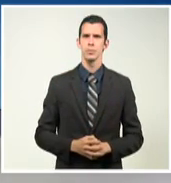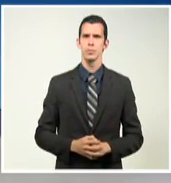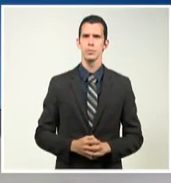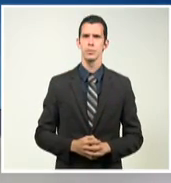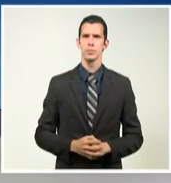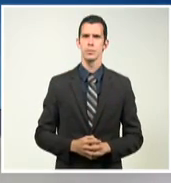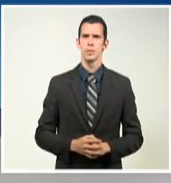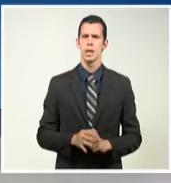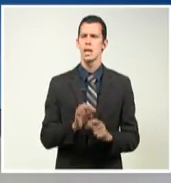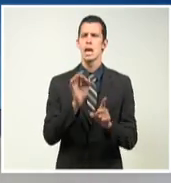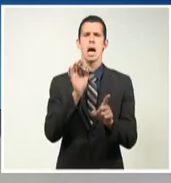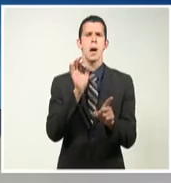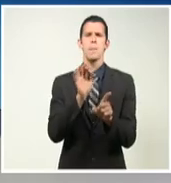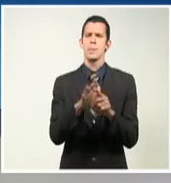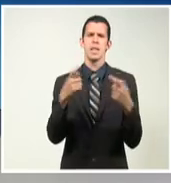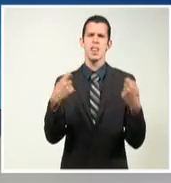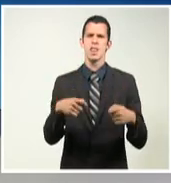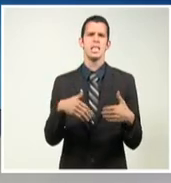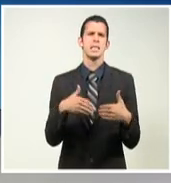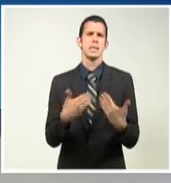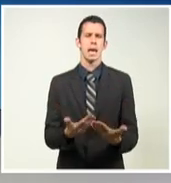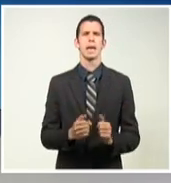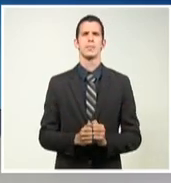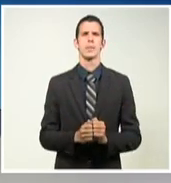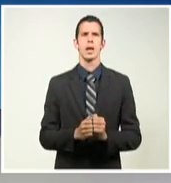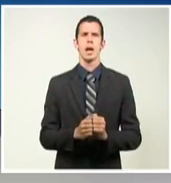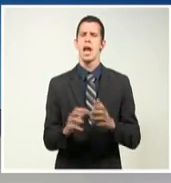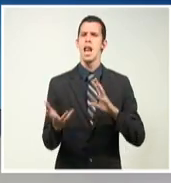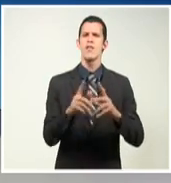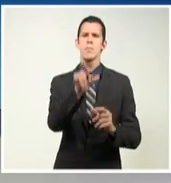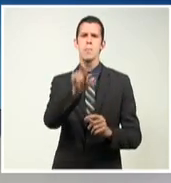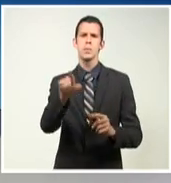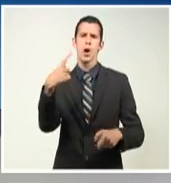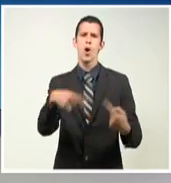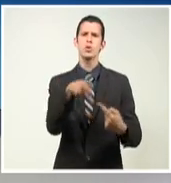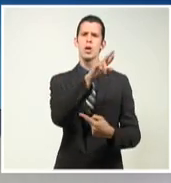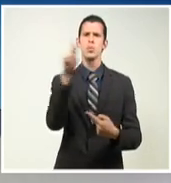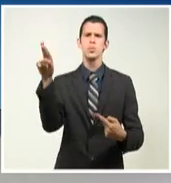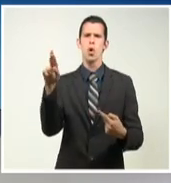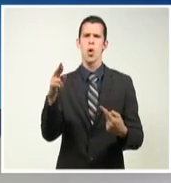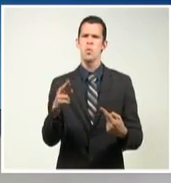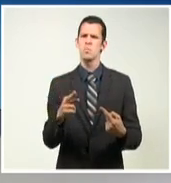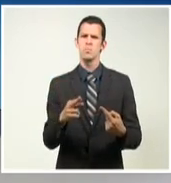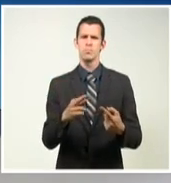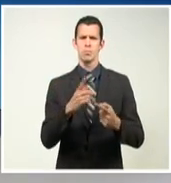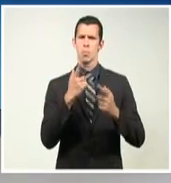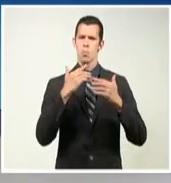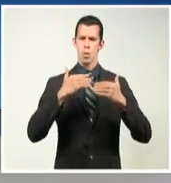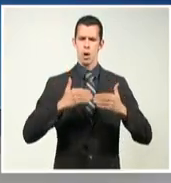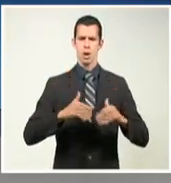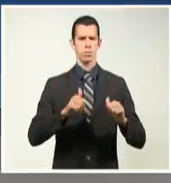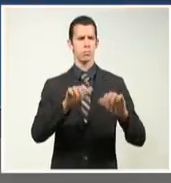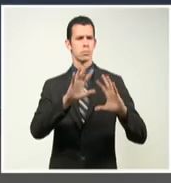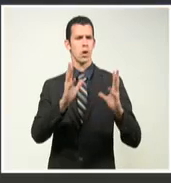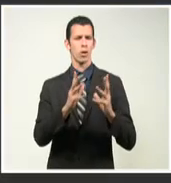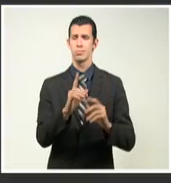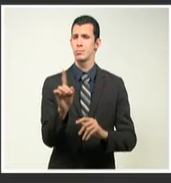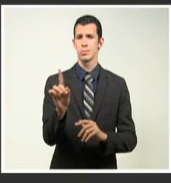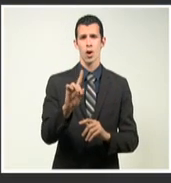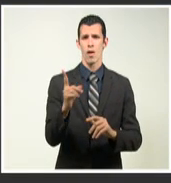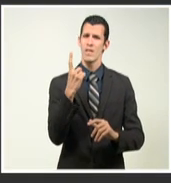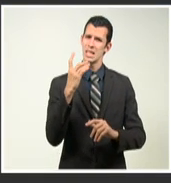una agenda propia, vetusta, sin arraigo social, violenta. A modo de ejemplo les traigo